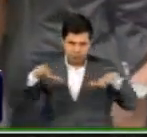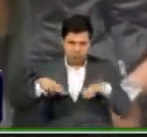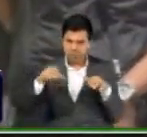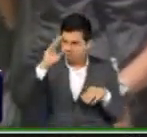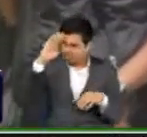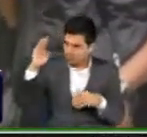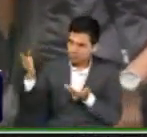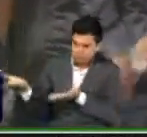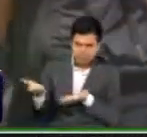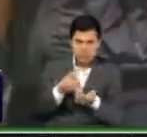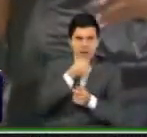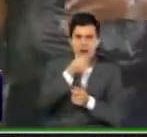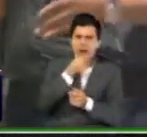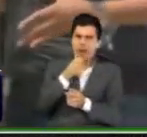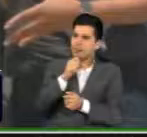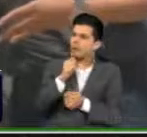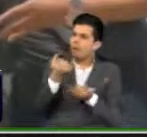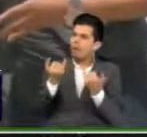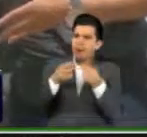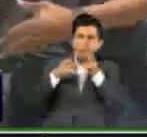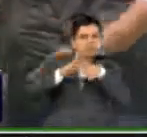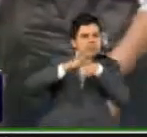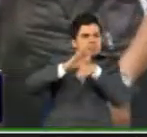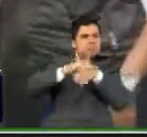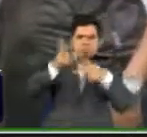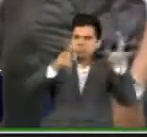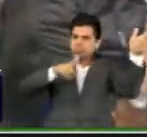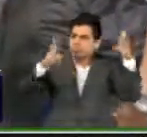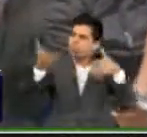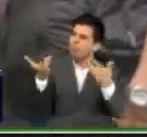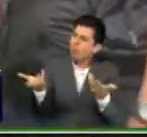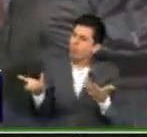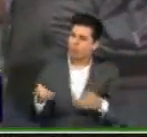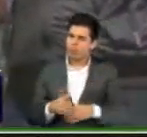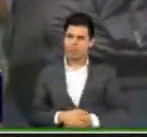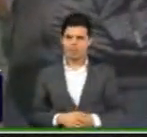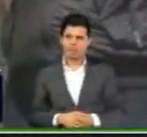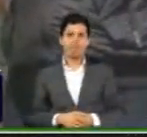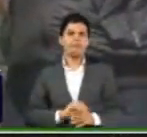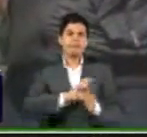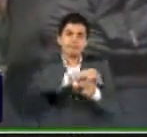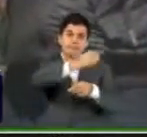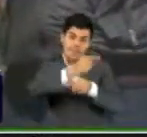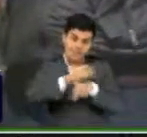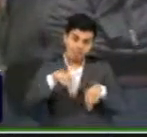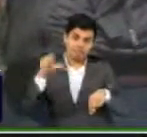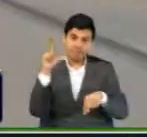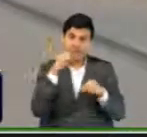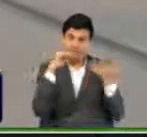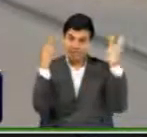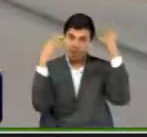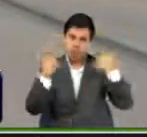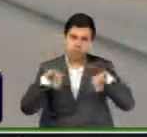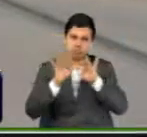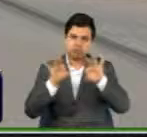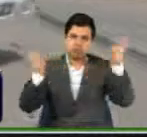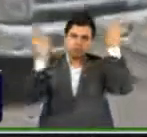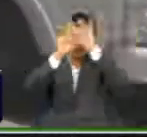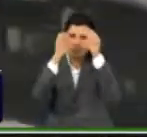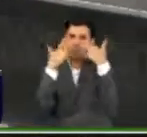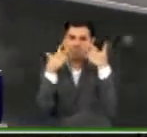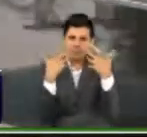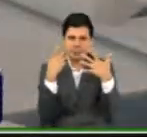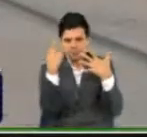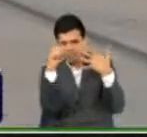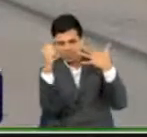tardes en directo para Oriente Noticias, ¿qué le estamos diciendo a los usuarios de las vías? Buenas tardes, sí, efectivamente por este puente festivo que tenemos vamos a tener